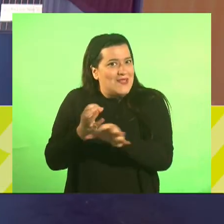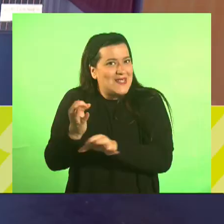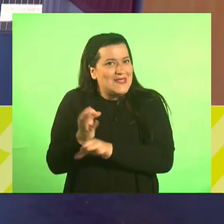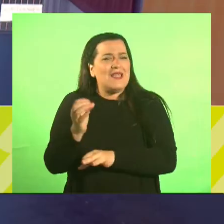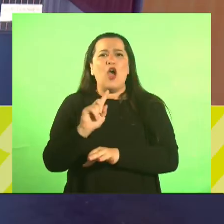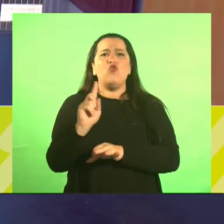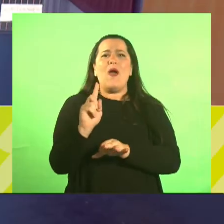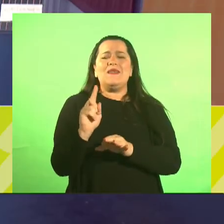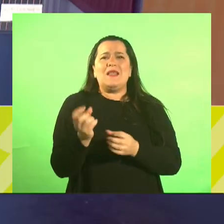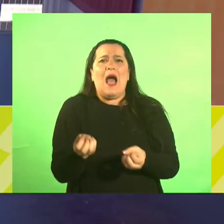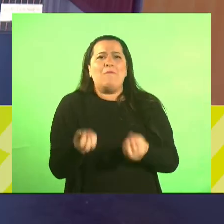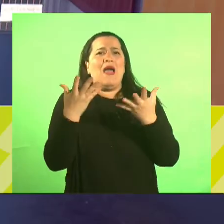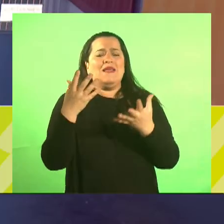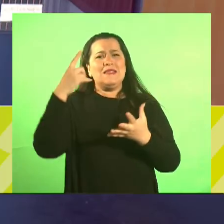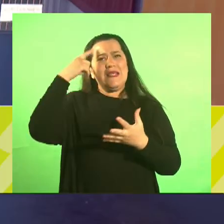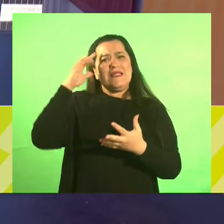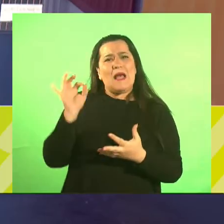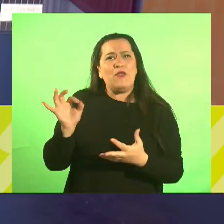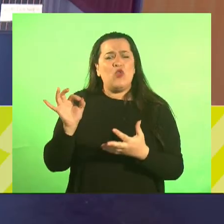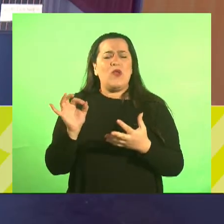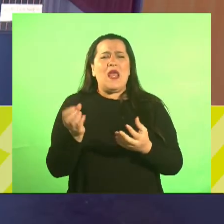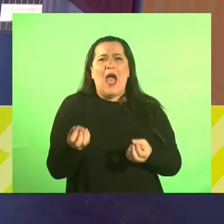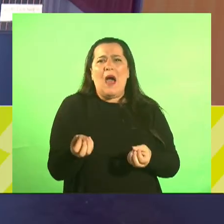que aparece, esta sabiduría que aparece, que está ahí.